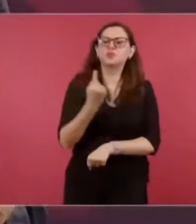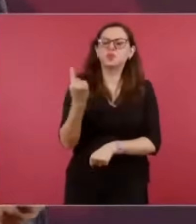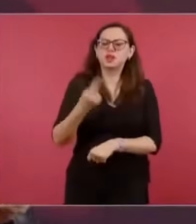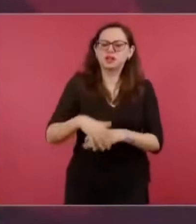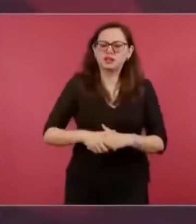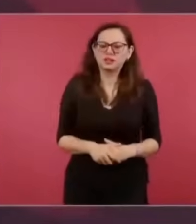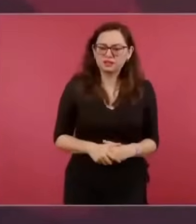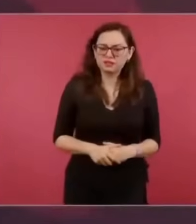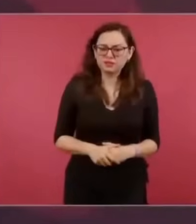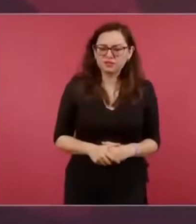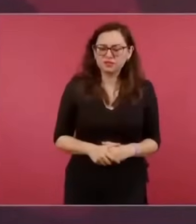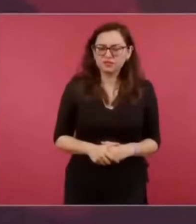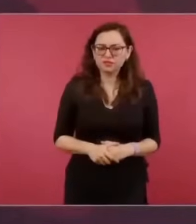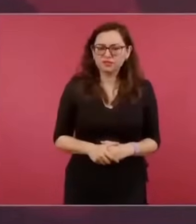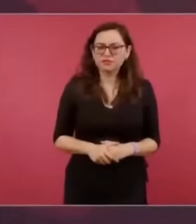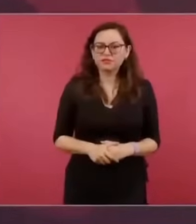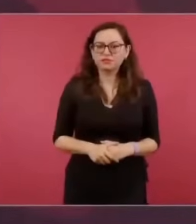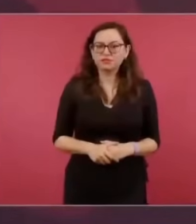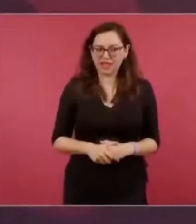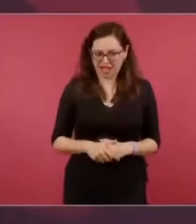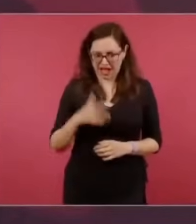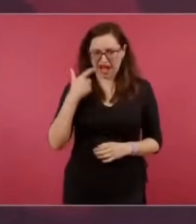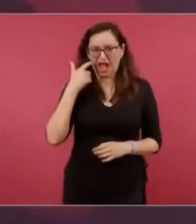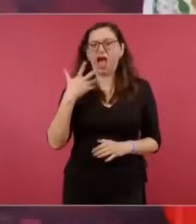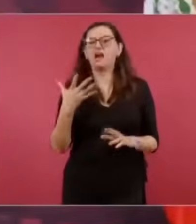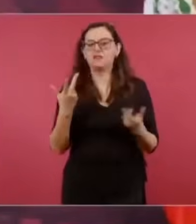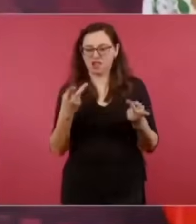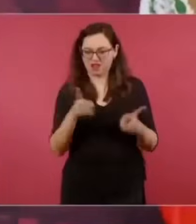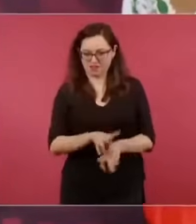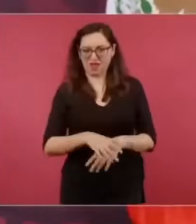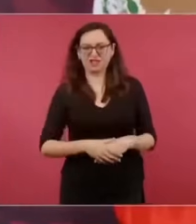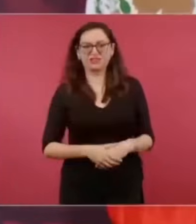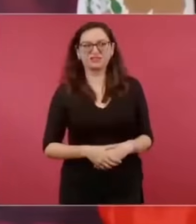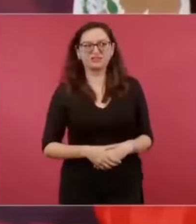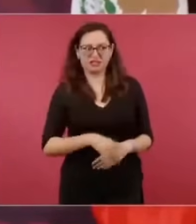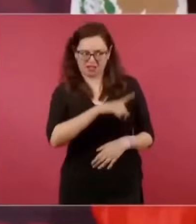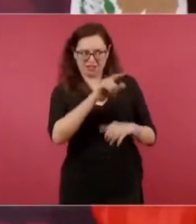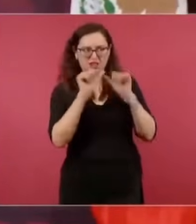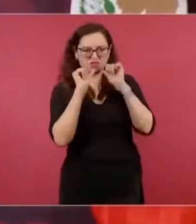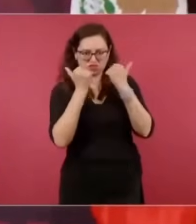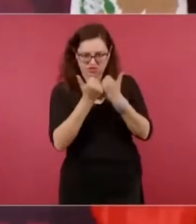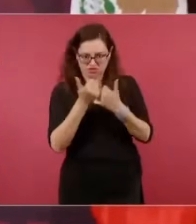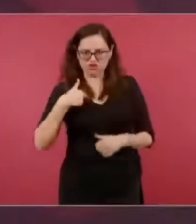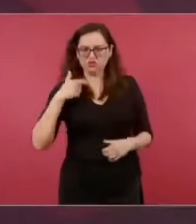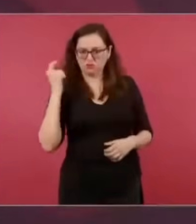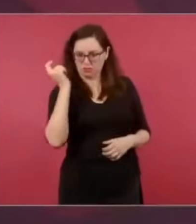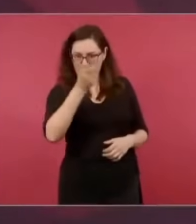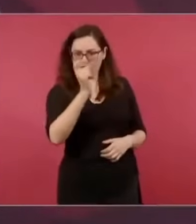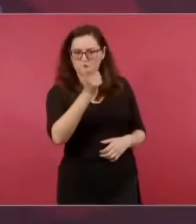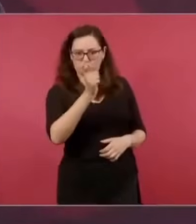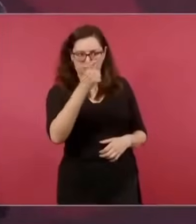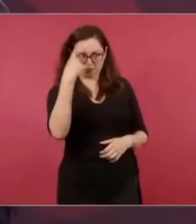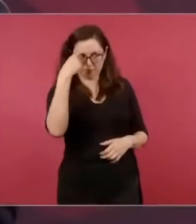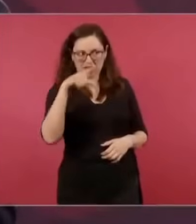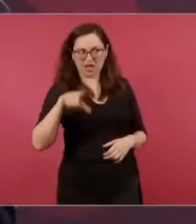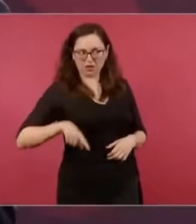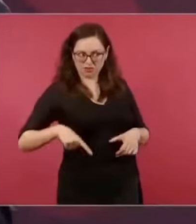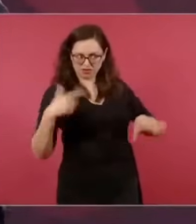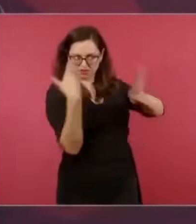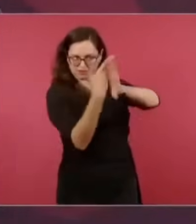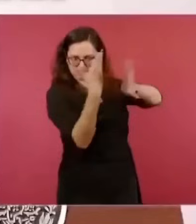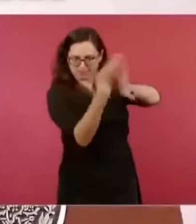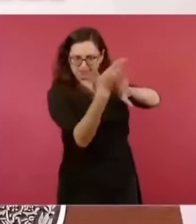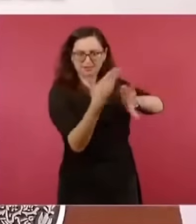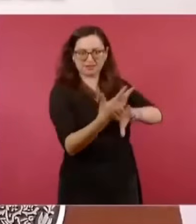Es como si nosotros nos metiéramos a financiar en Estados Unidos